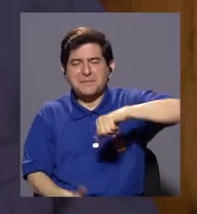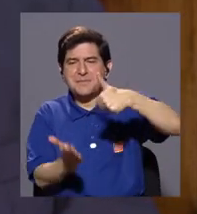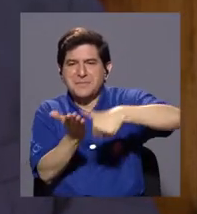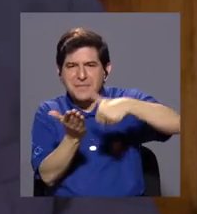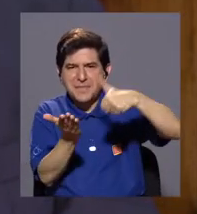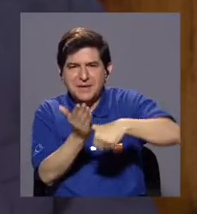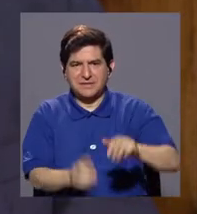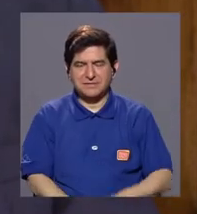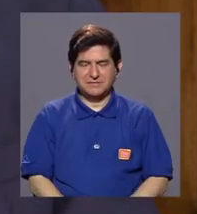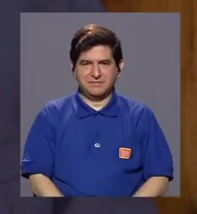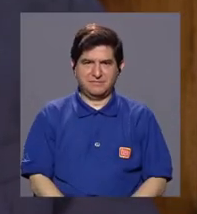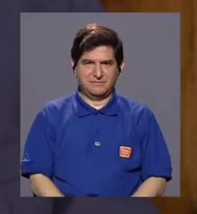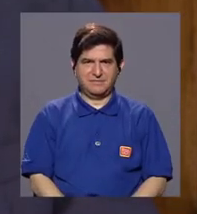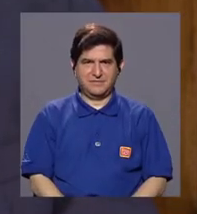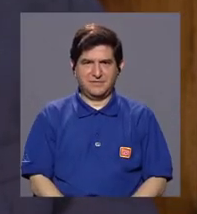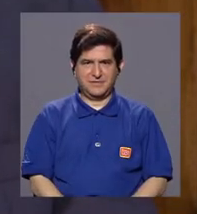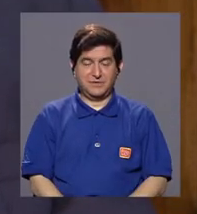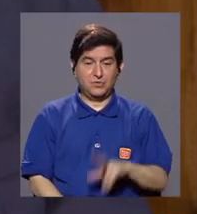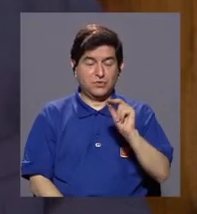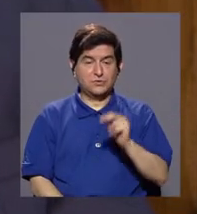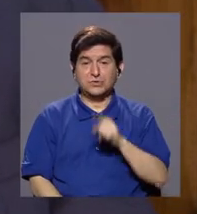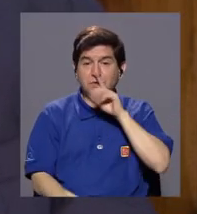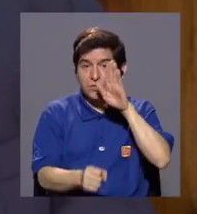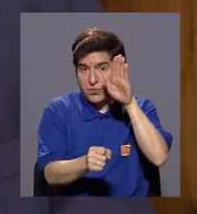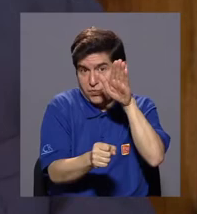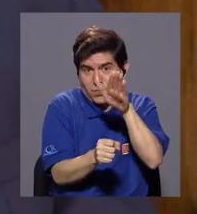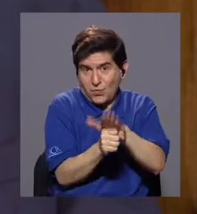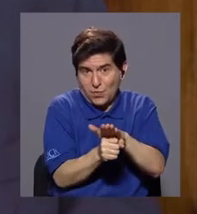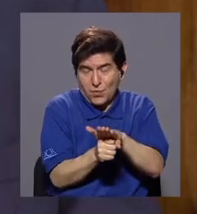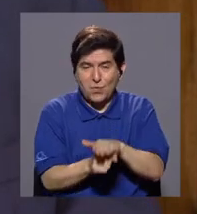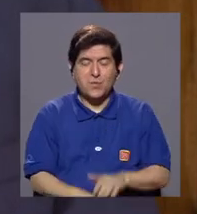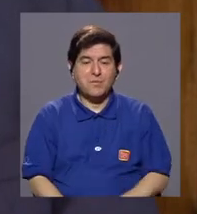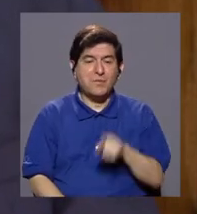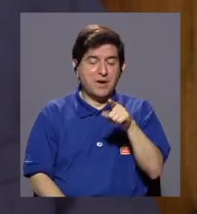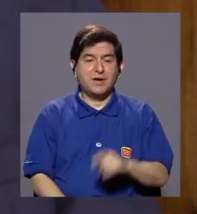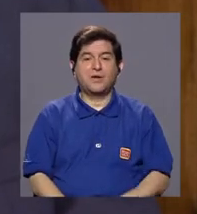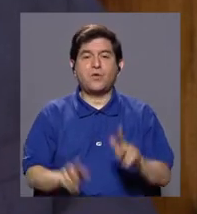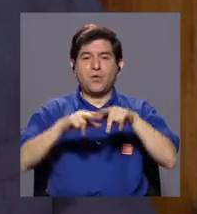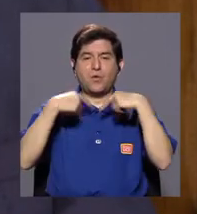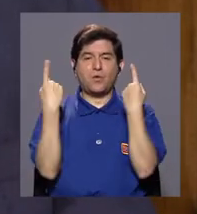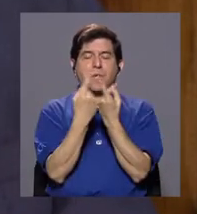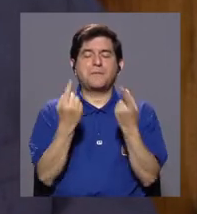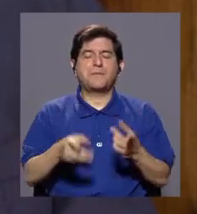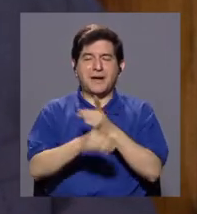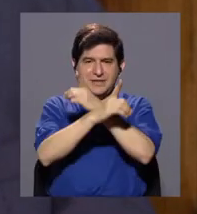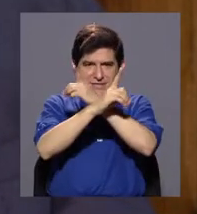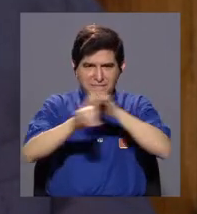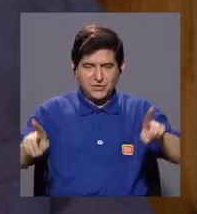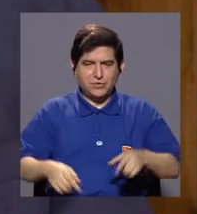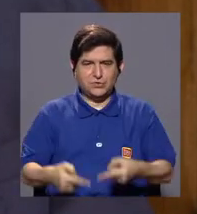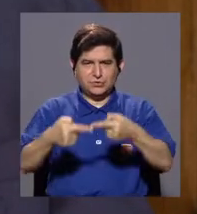elecciones, porque si no se alinean con estos partidos de derecha